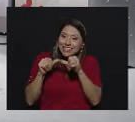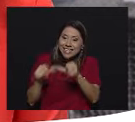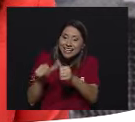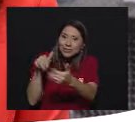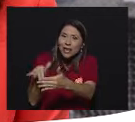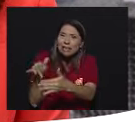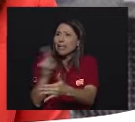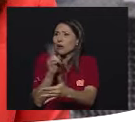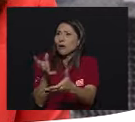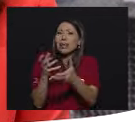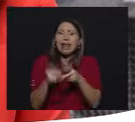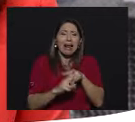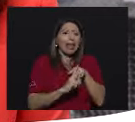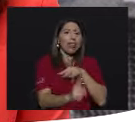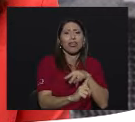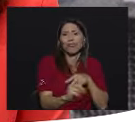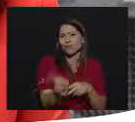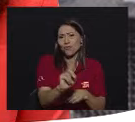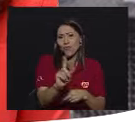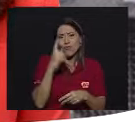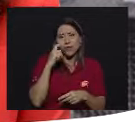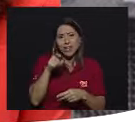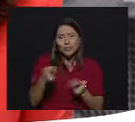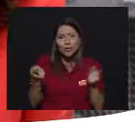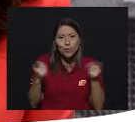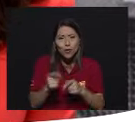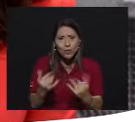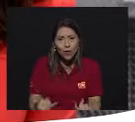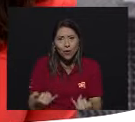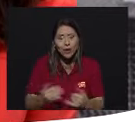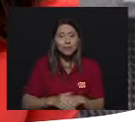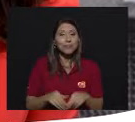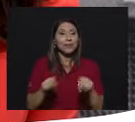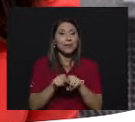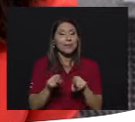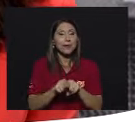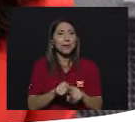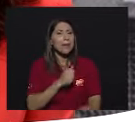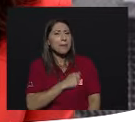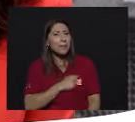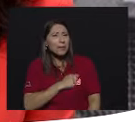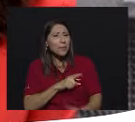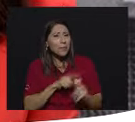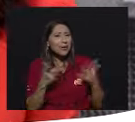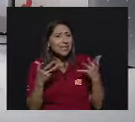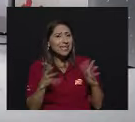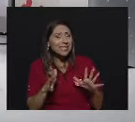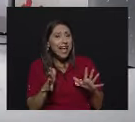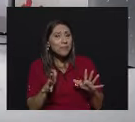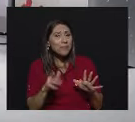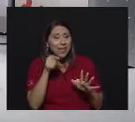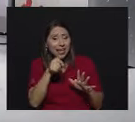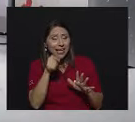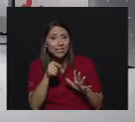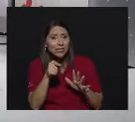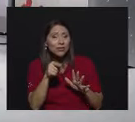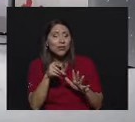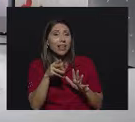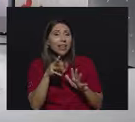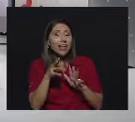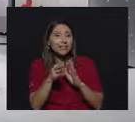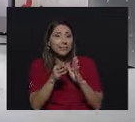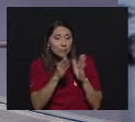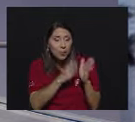quieran salir corriendo, ¿verdad? Que es lo que está ocurriendo, ¿verdad? Sí. Y el otro elemento que me parece muy importante... Ajá. Esas reformas curriculares